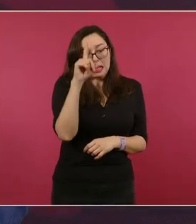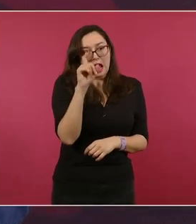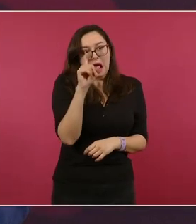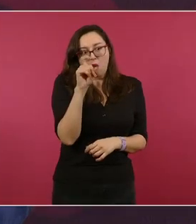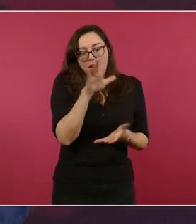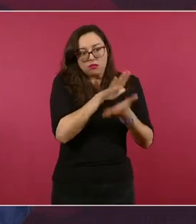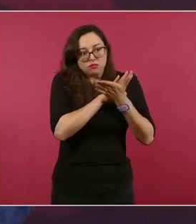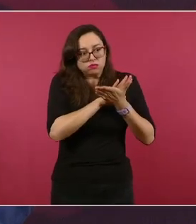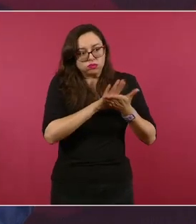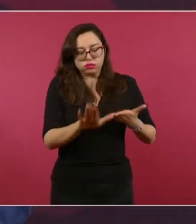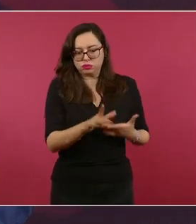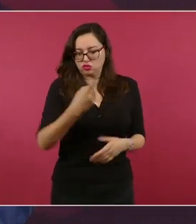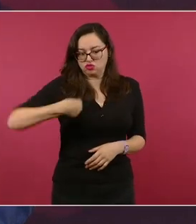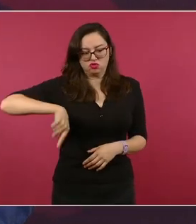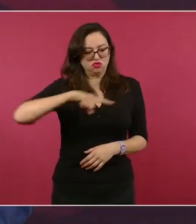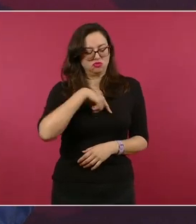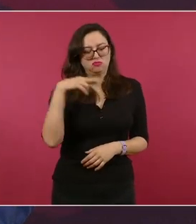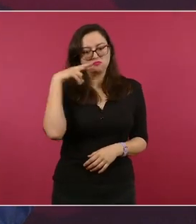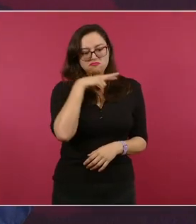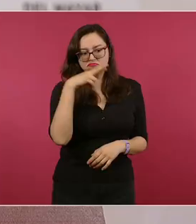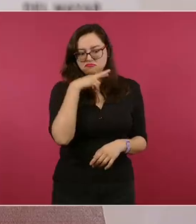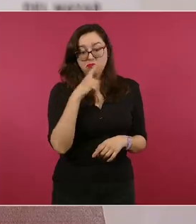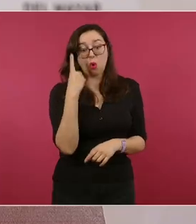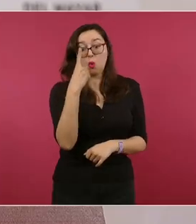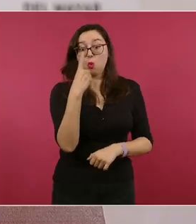Lo hicimos en un año.